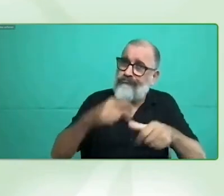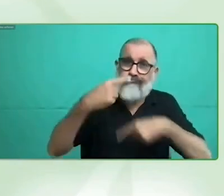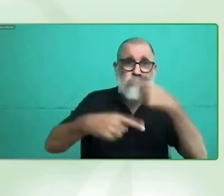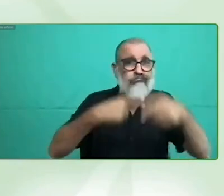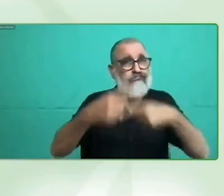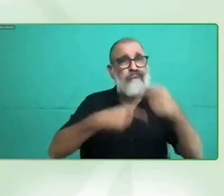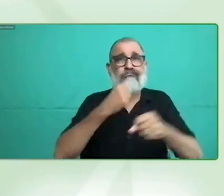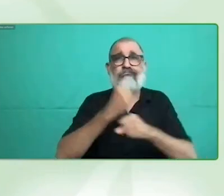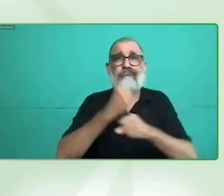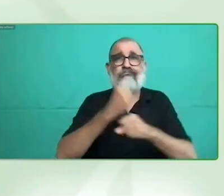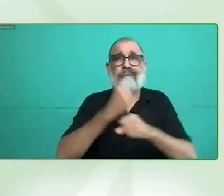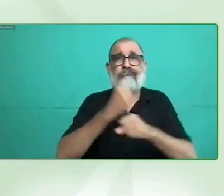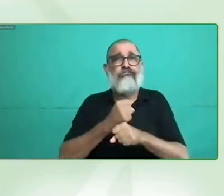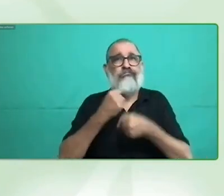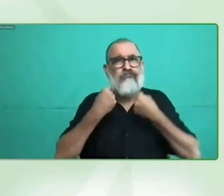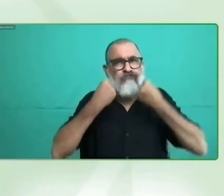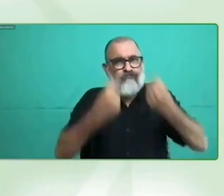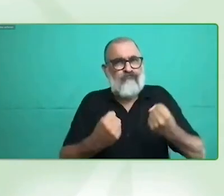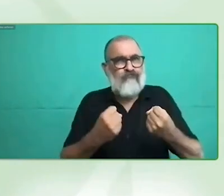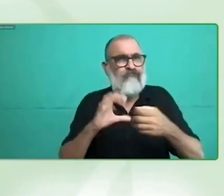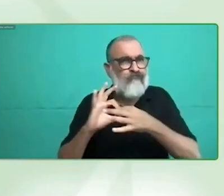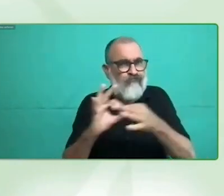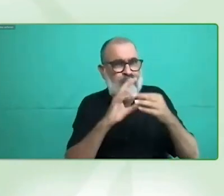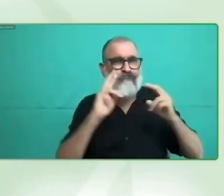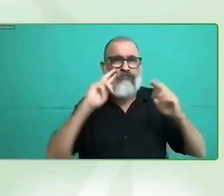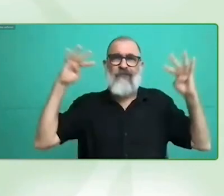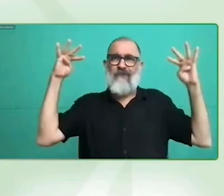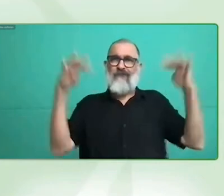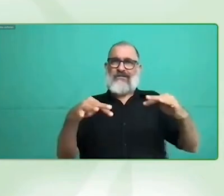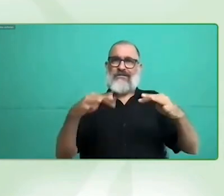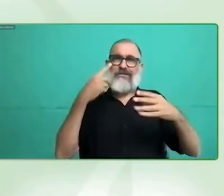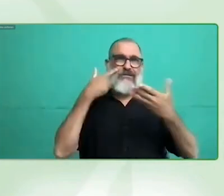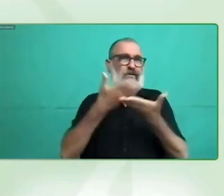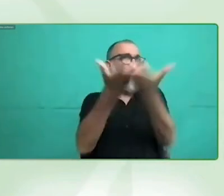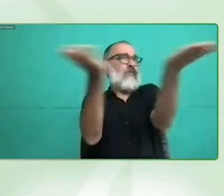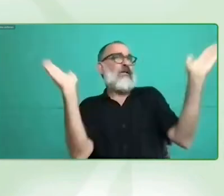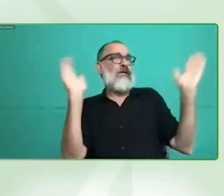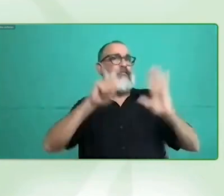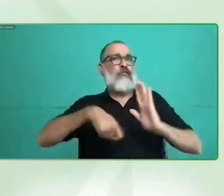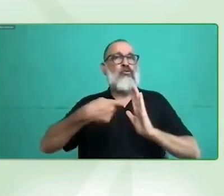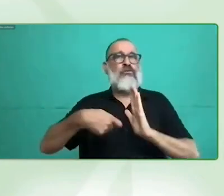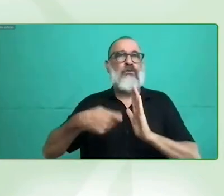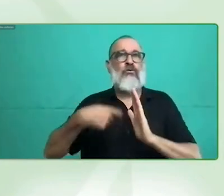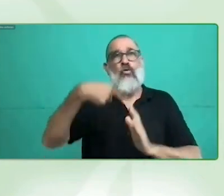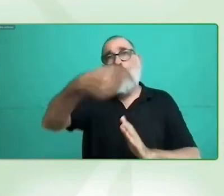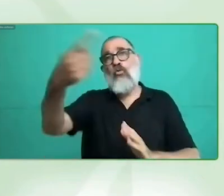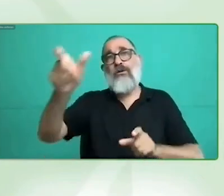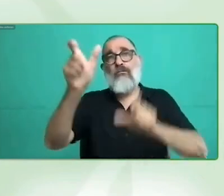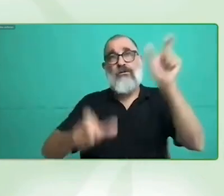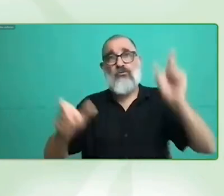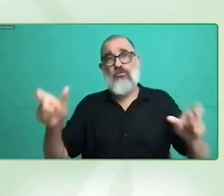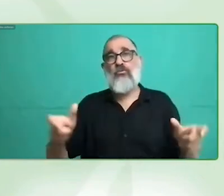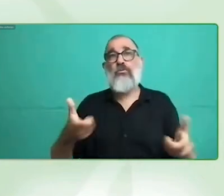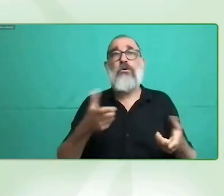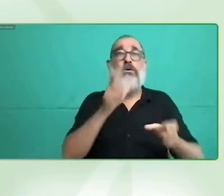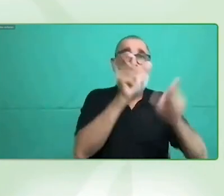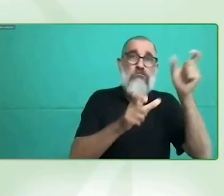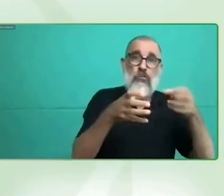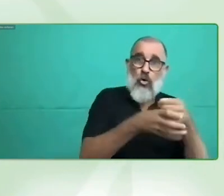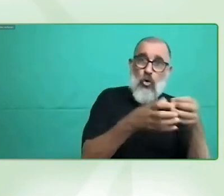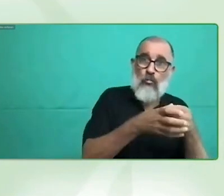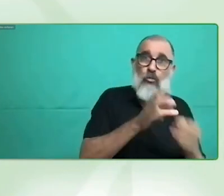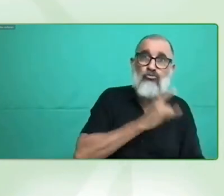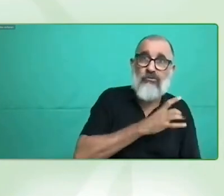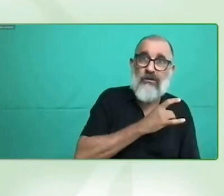en la presentación, no sea solo lo monetario, o sea, no sea el lucro, la finalidad, el horizonte, sino que sea el desarrollo social,